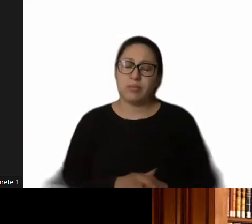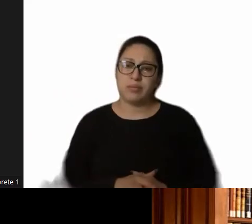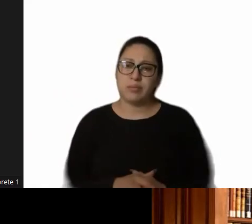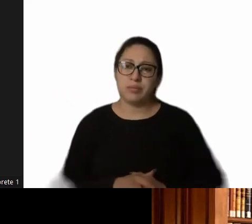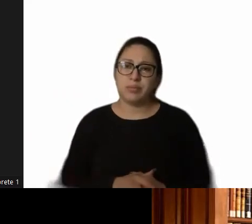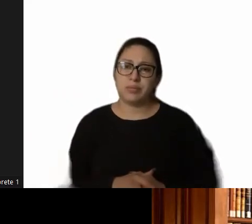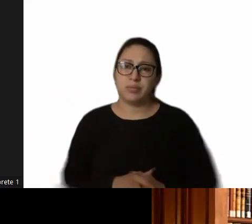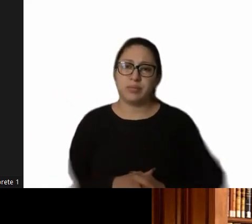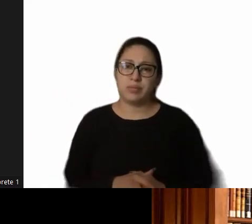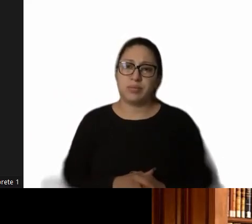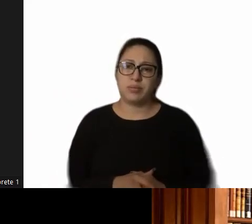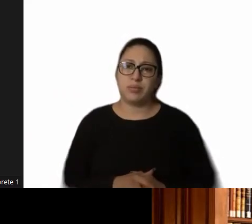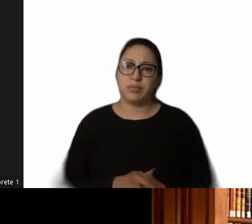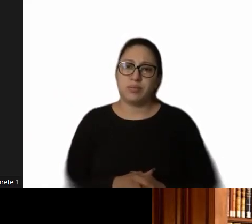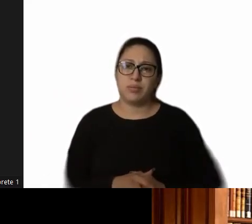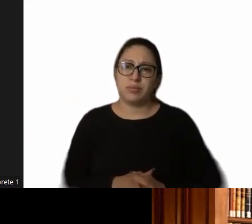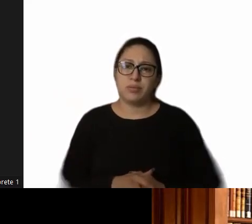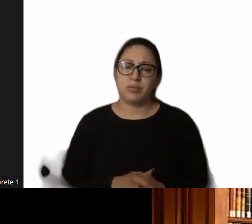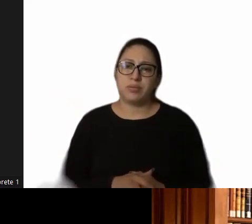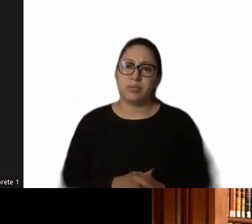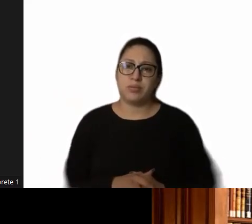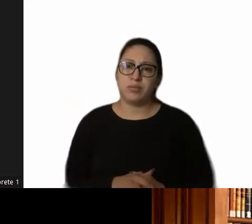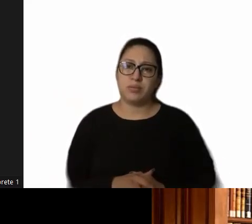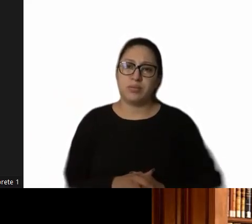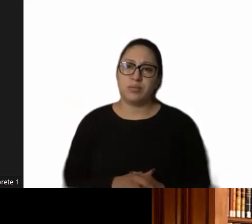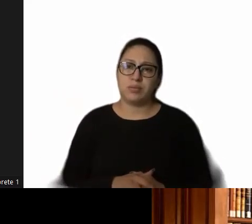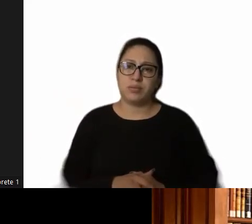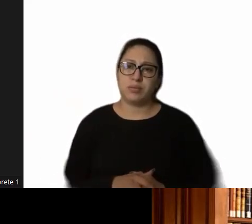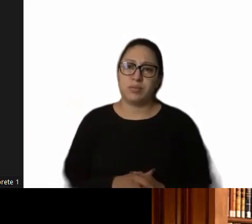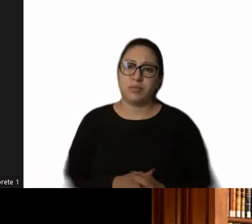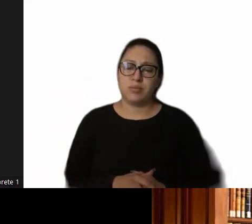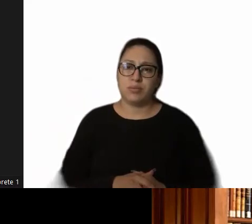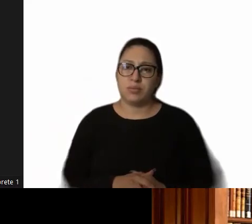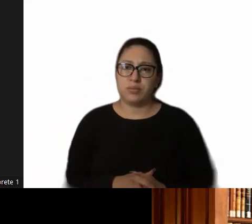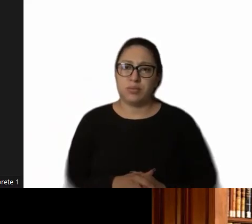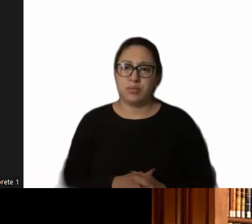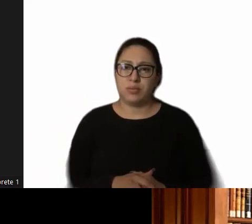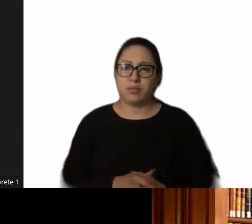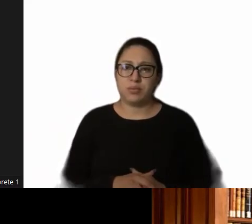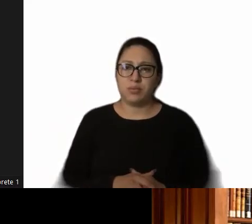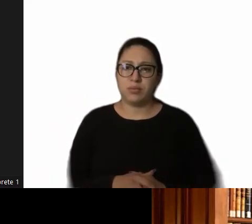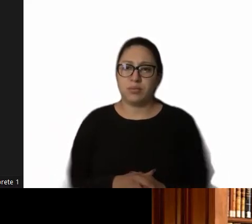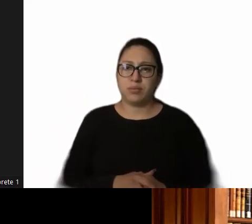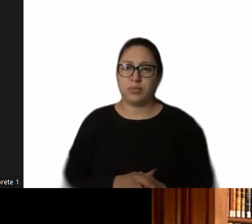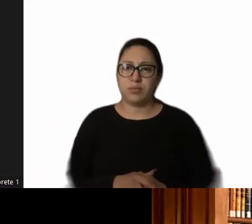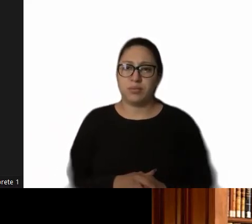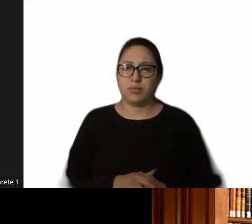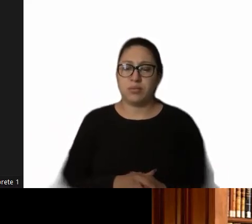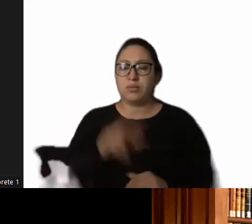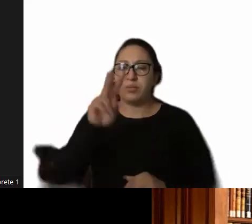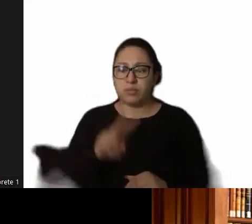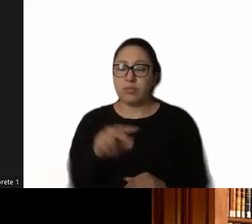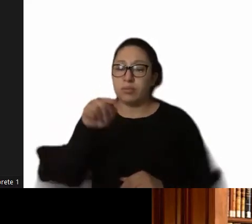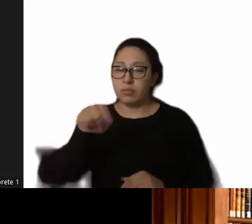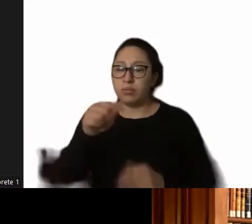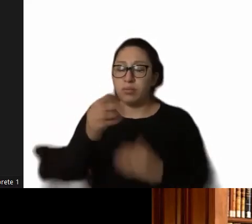comparado con los otros dictámenes de la comisión, pues no pasa la prueba. O sea, sí hay una diferencia sustancial en la